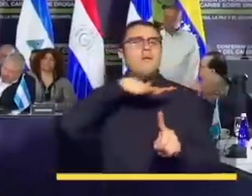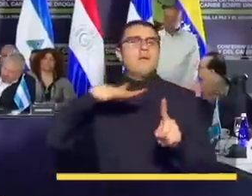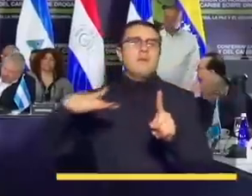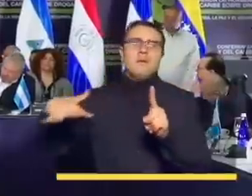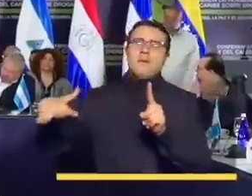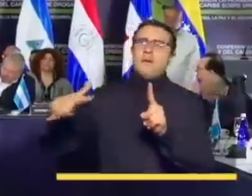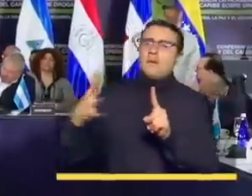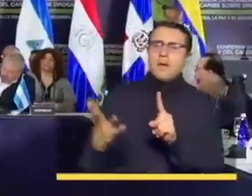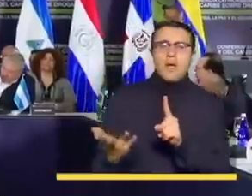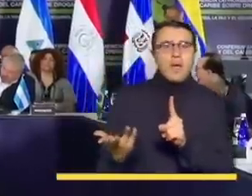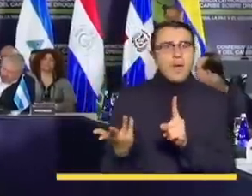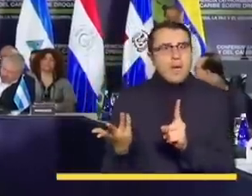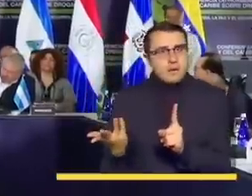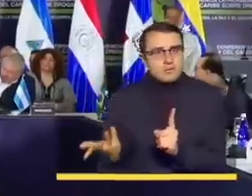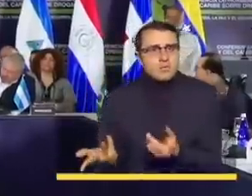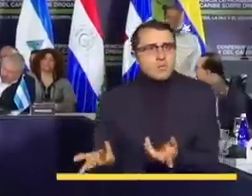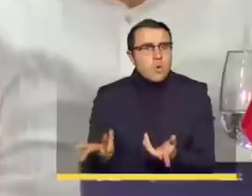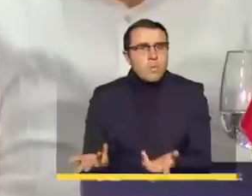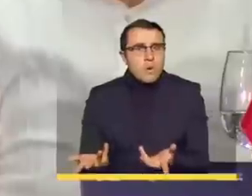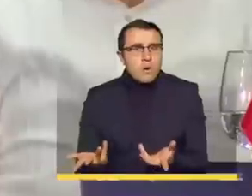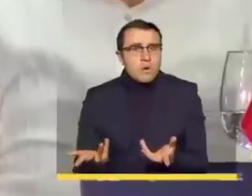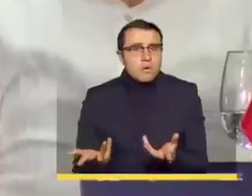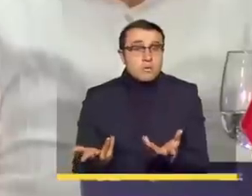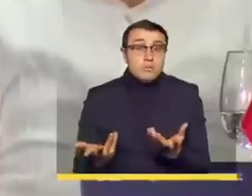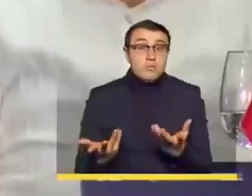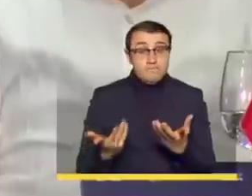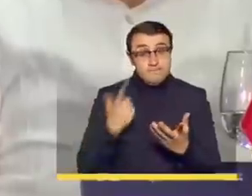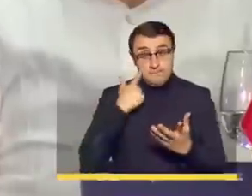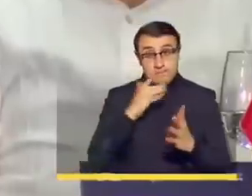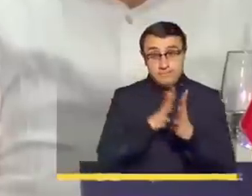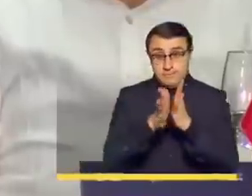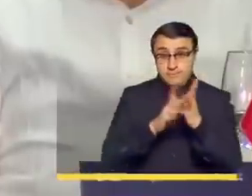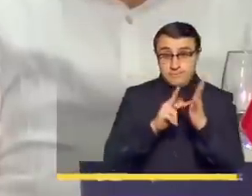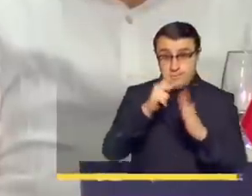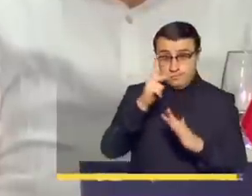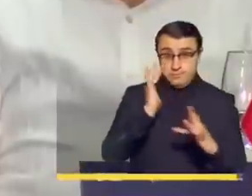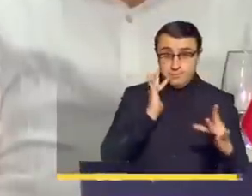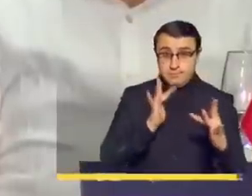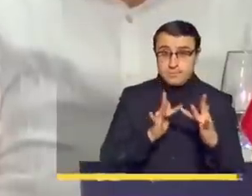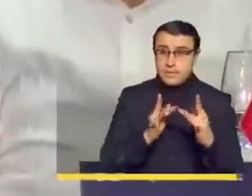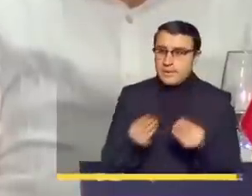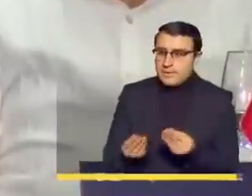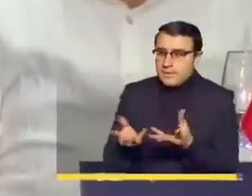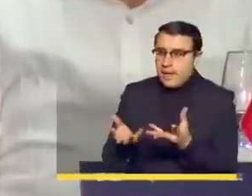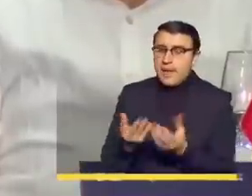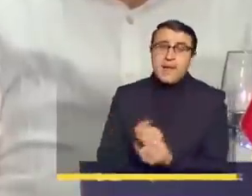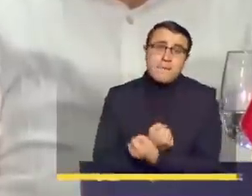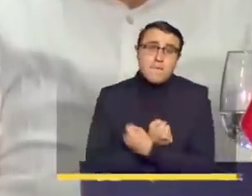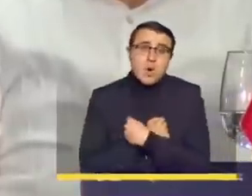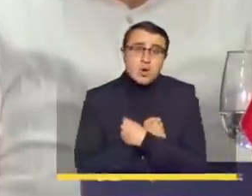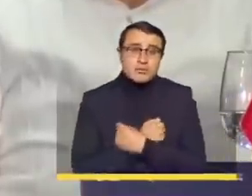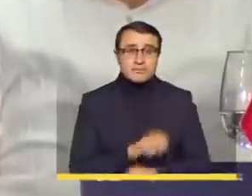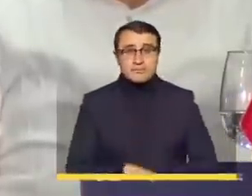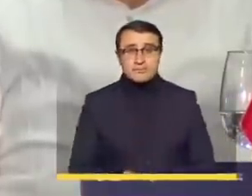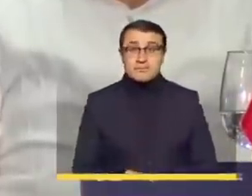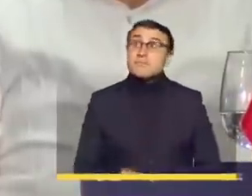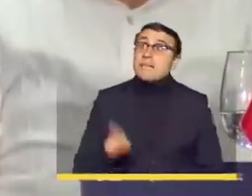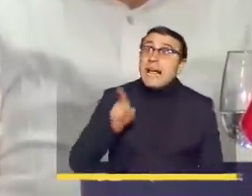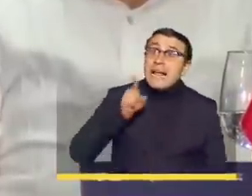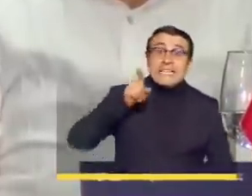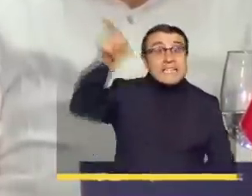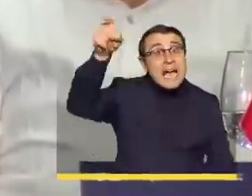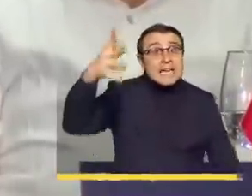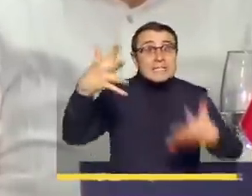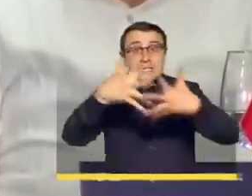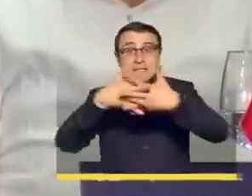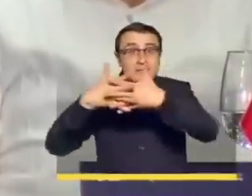nada más especial, tecnológicamente hablando, que amor. Allá en Estados Unidos